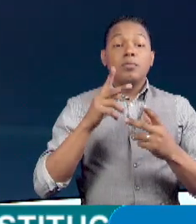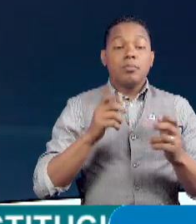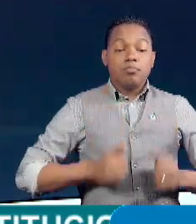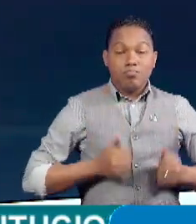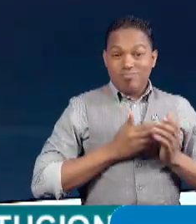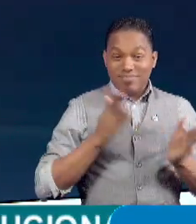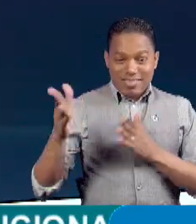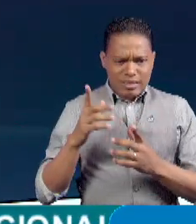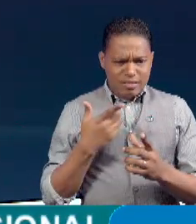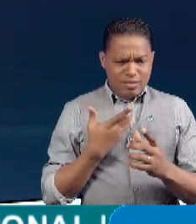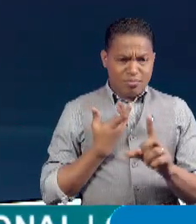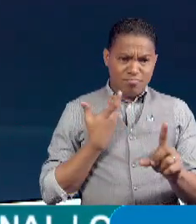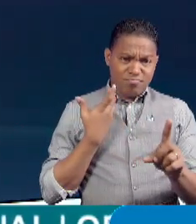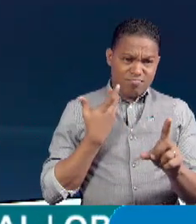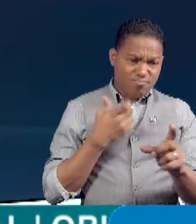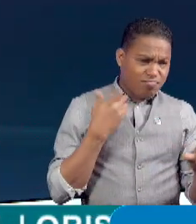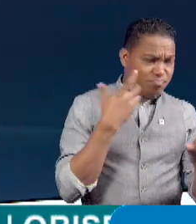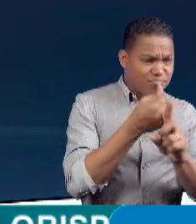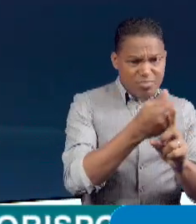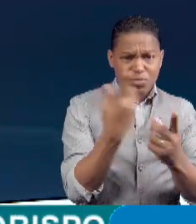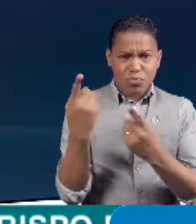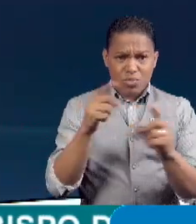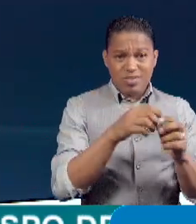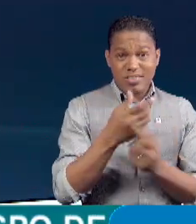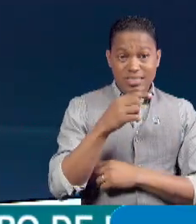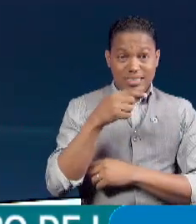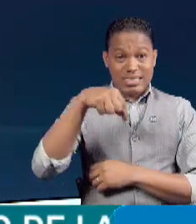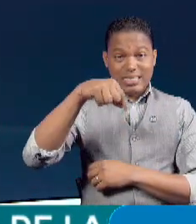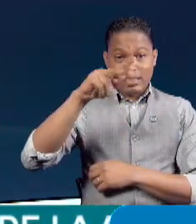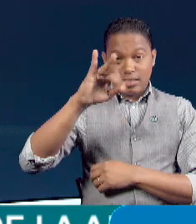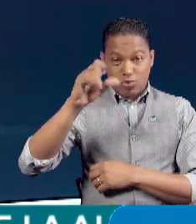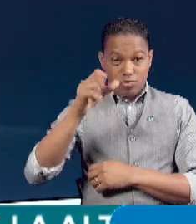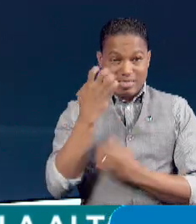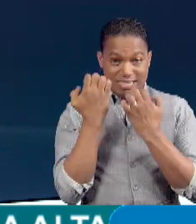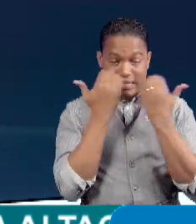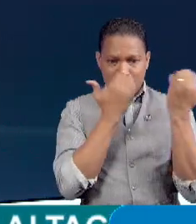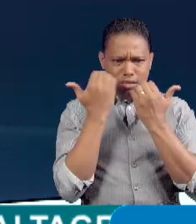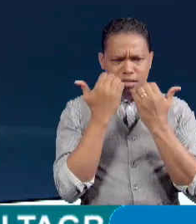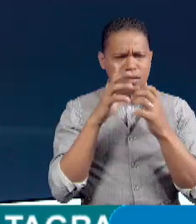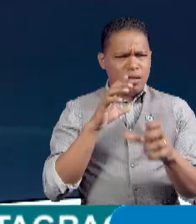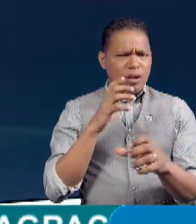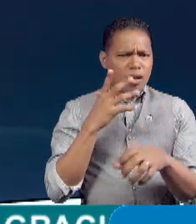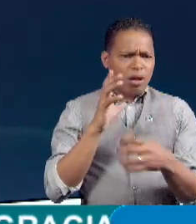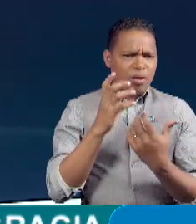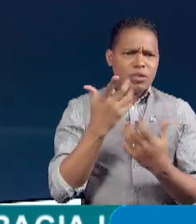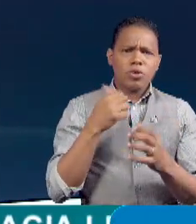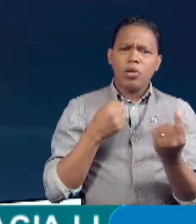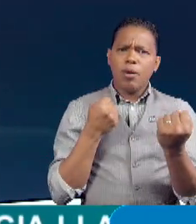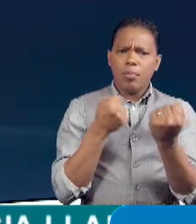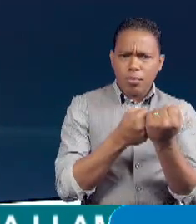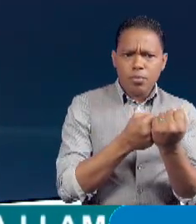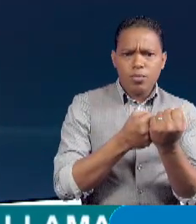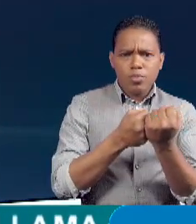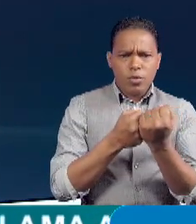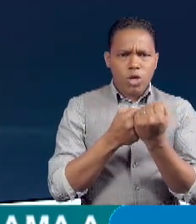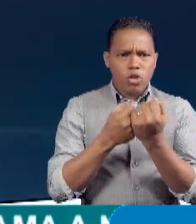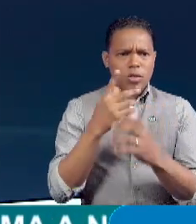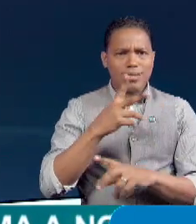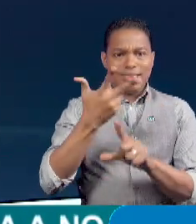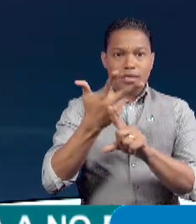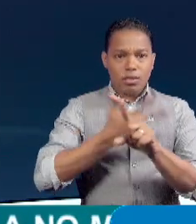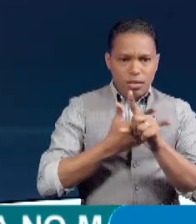víctimas del accidente ocurrido en Quitasueño de Haina, pues apoyan la medida de coerción de 3 meses de prisión preventiva contra el chofer de